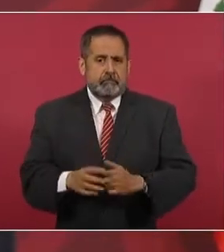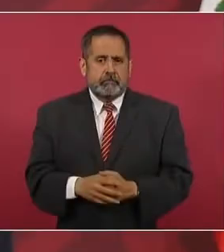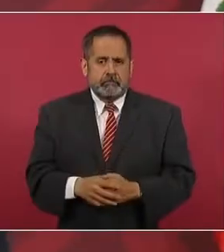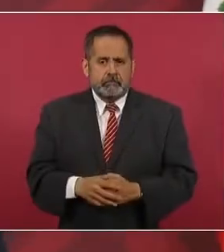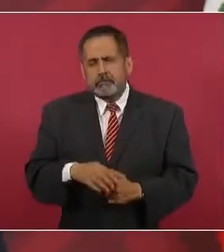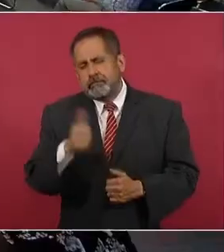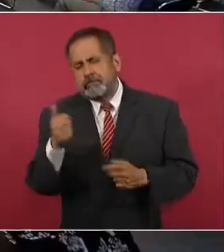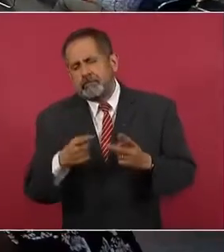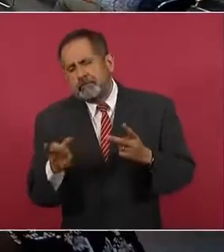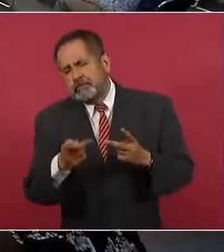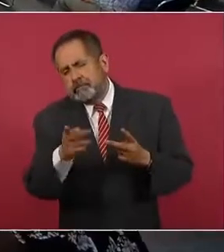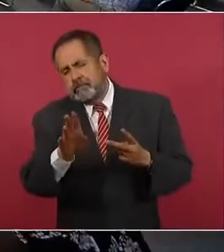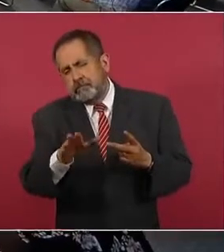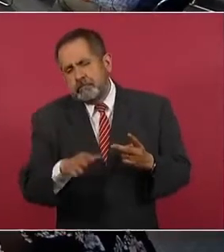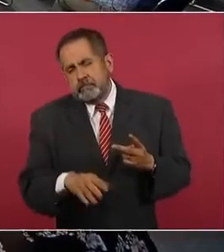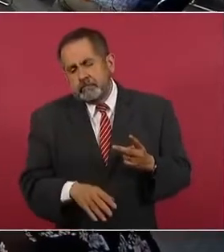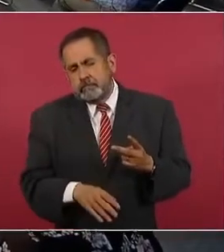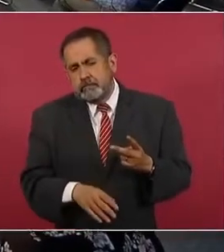es tu otra pregunta?